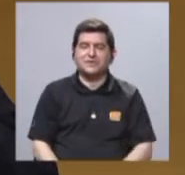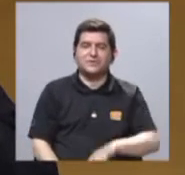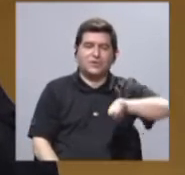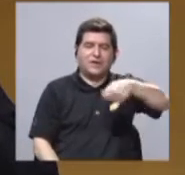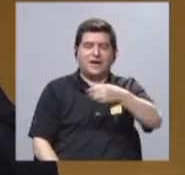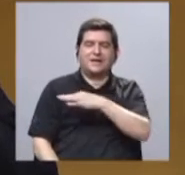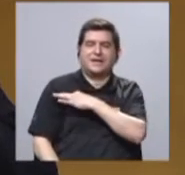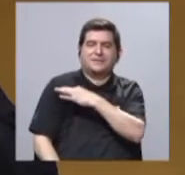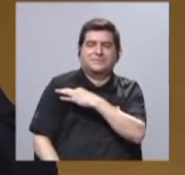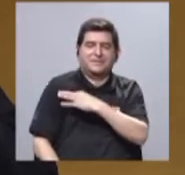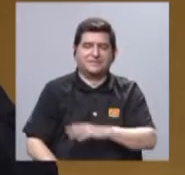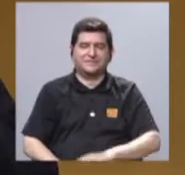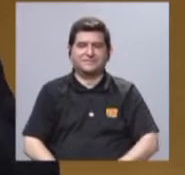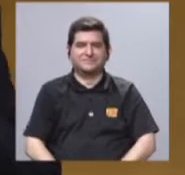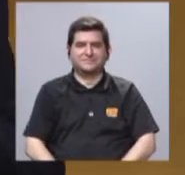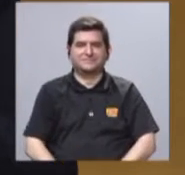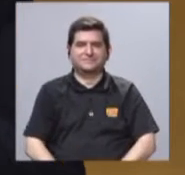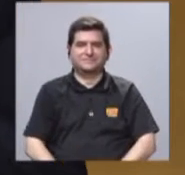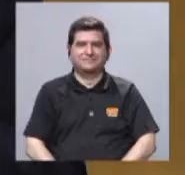invite hacerlo